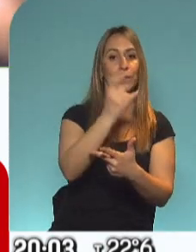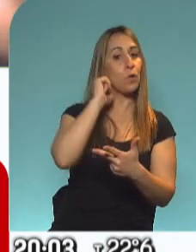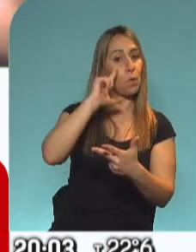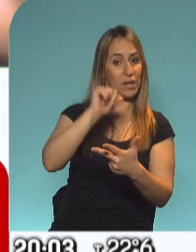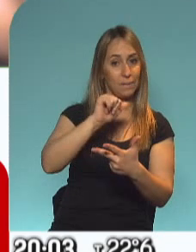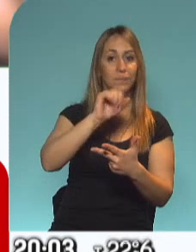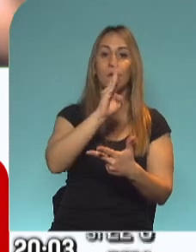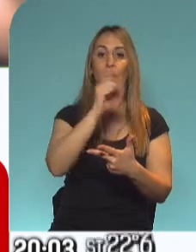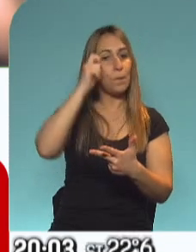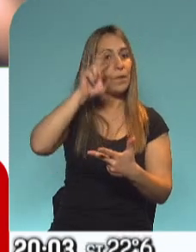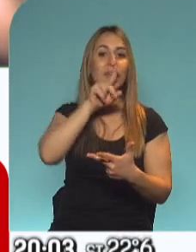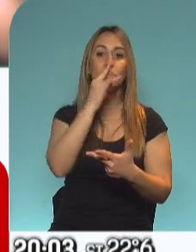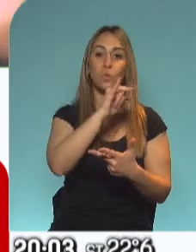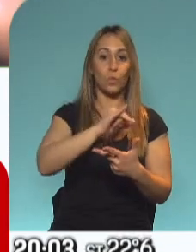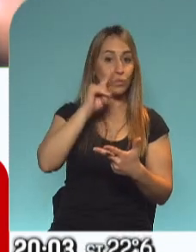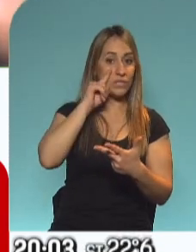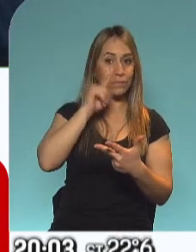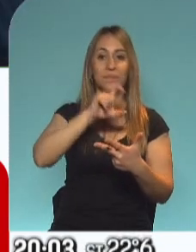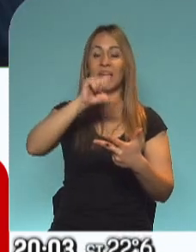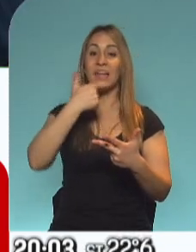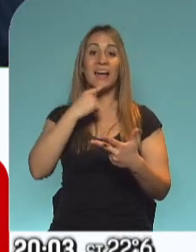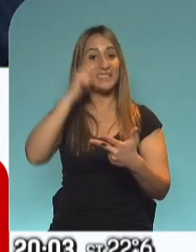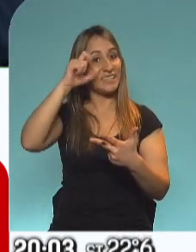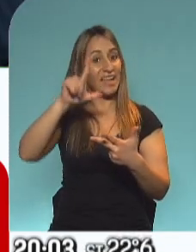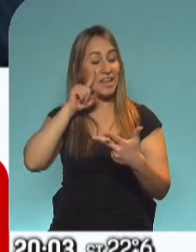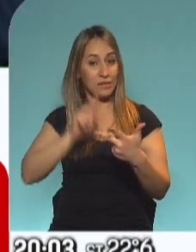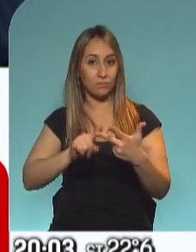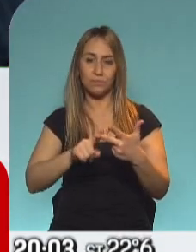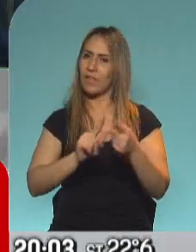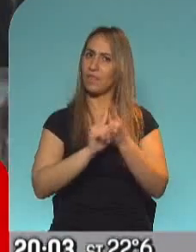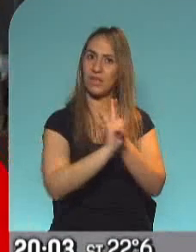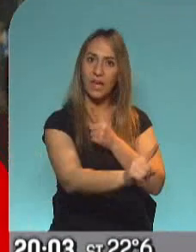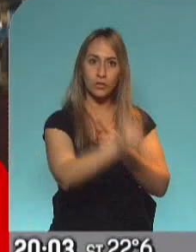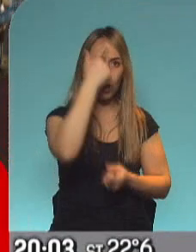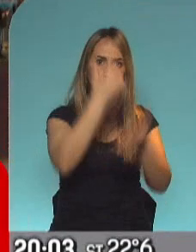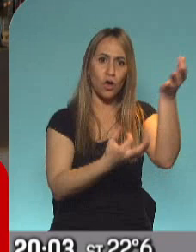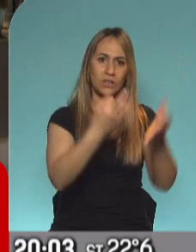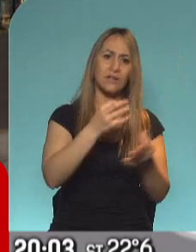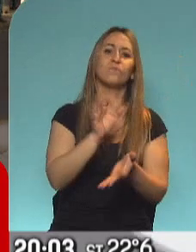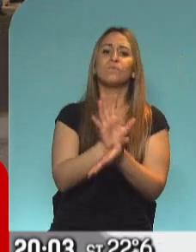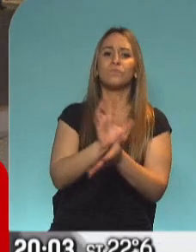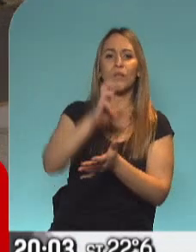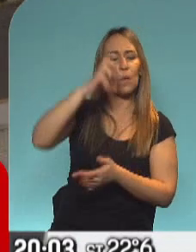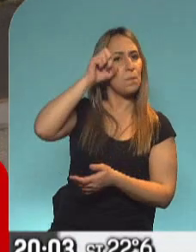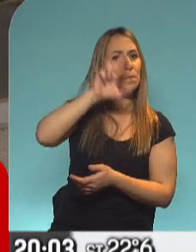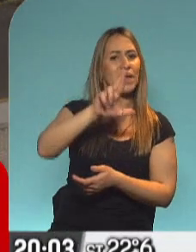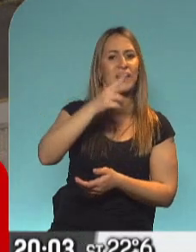directamente recurrir a la justicia y van con un per saltum a la Corte Suprema. Per saltum, ¿no? Que se